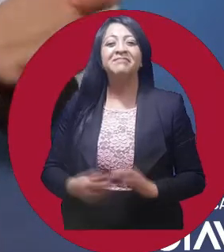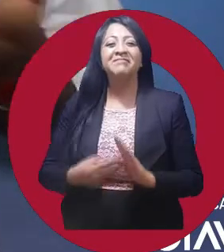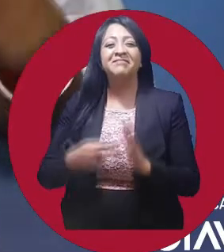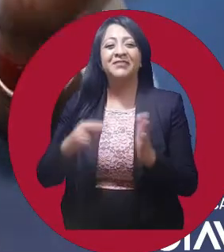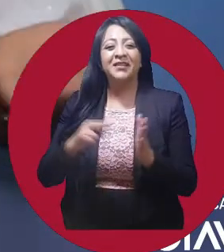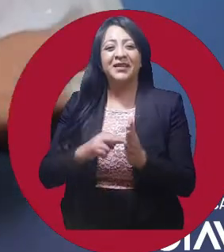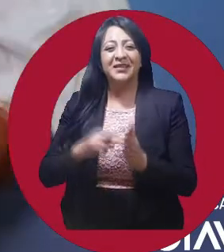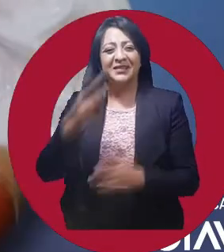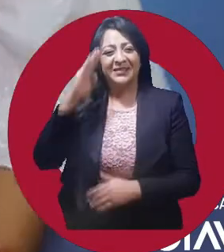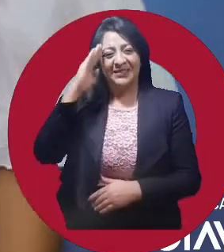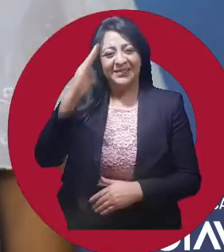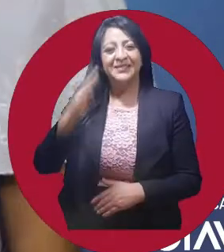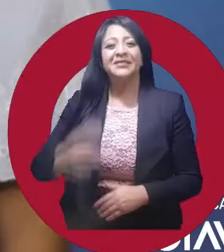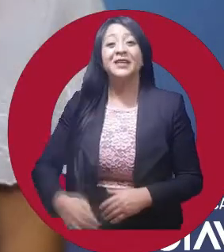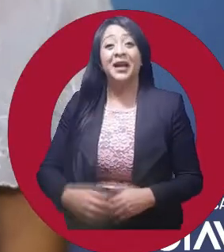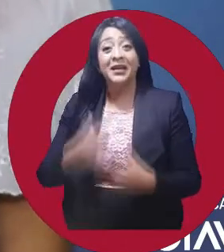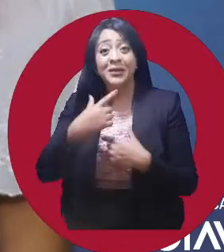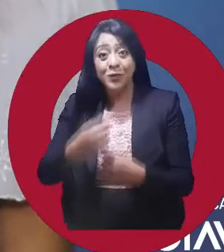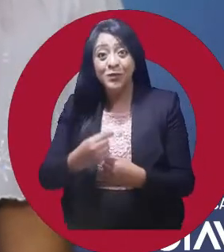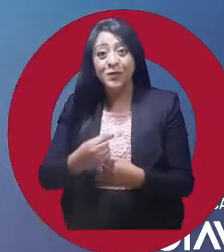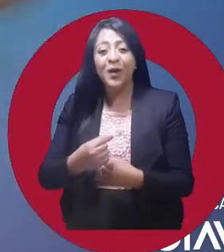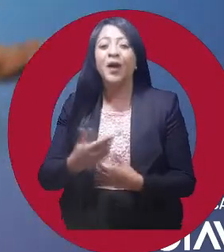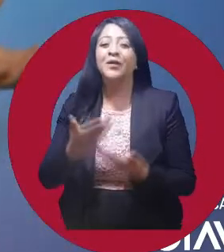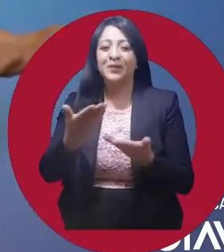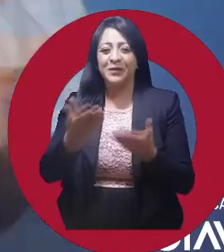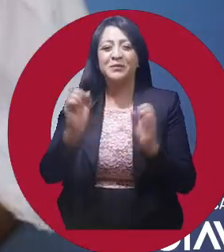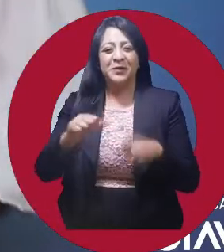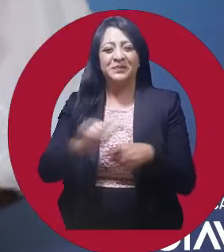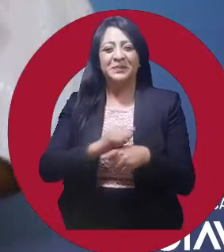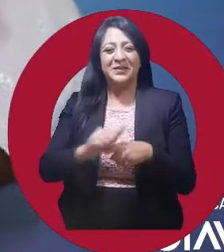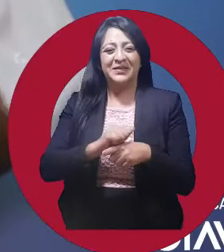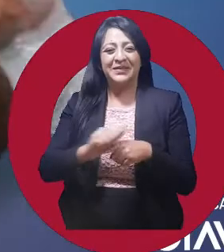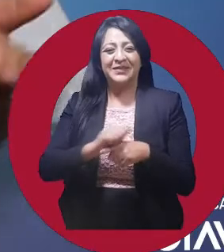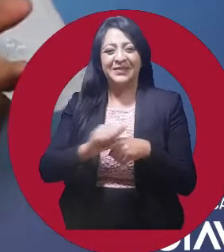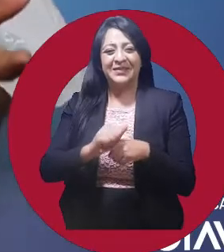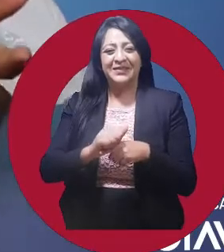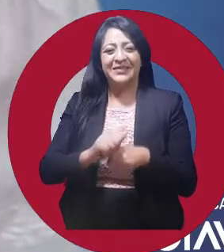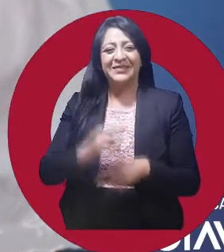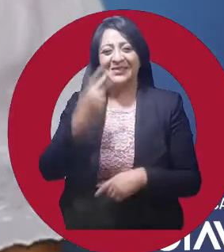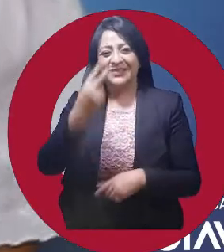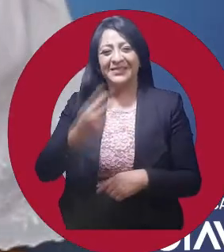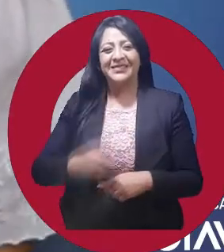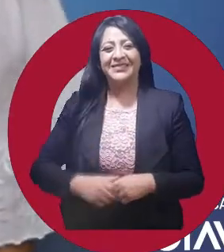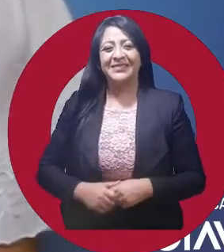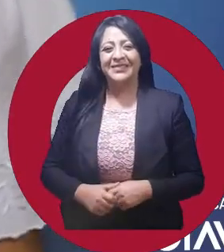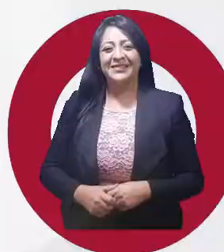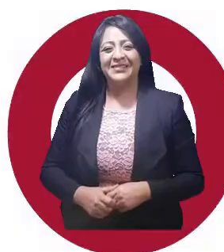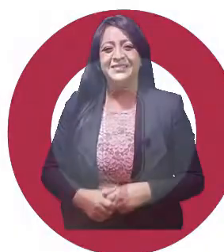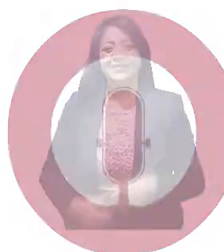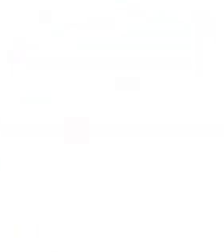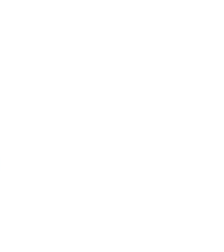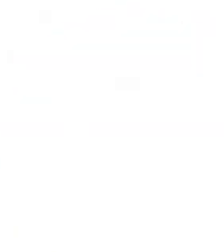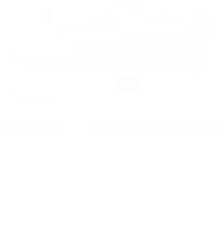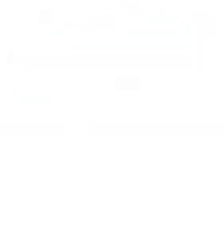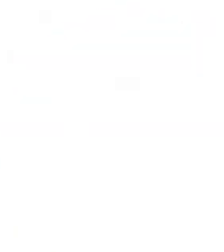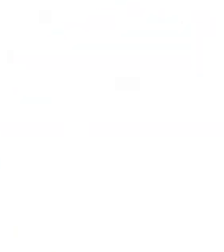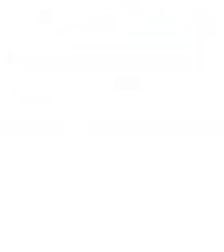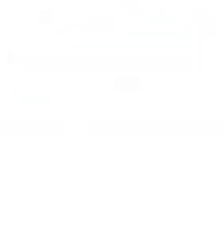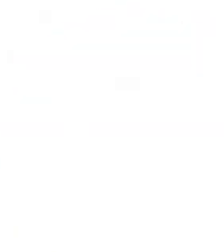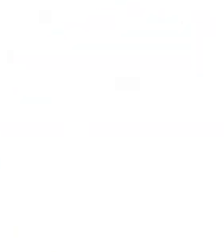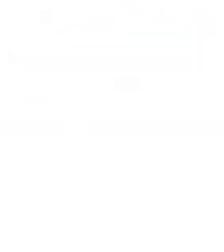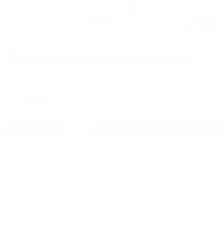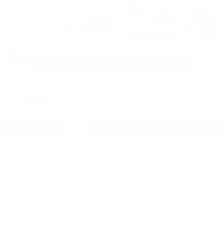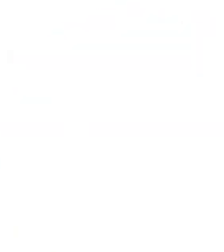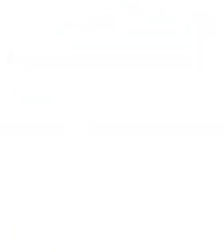Cayacaman significa hasta mañana. ¿Les gustó? Ahora a practicar. Cayacaman. Yaki ungui pachaka,